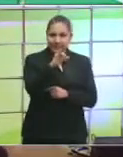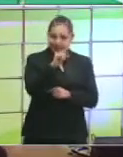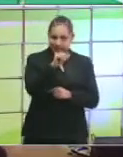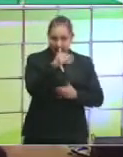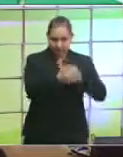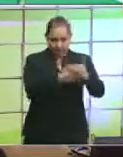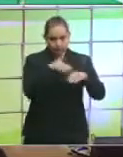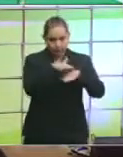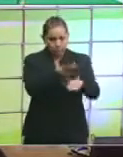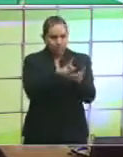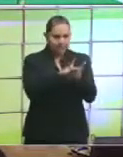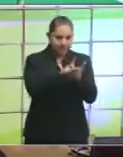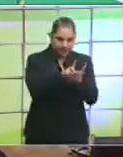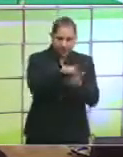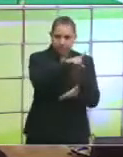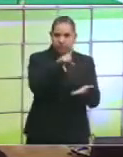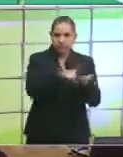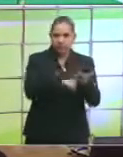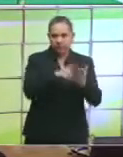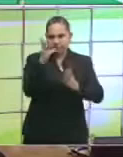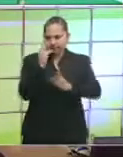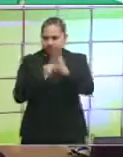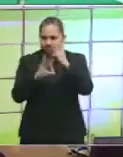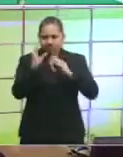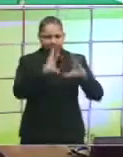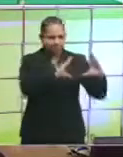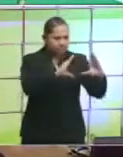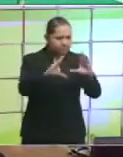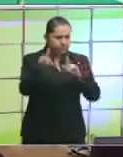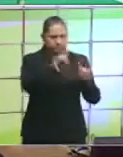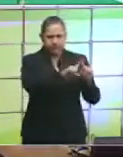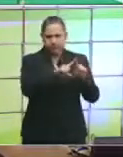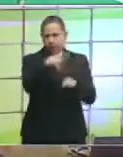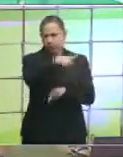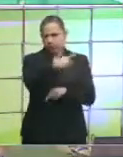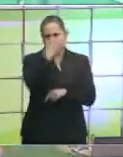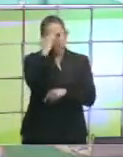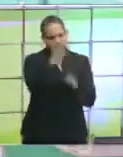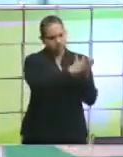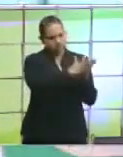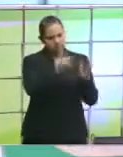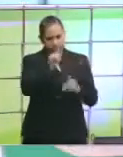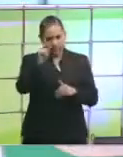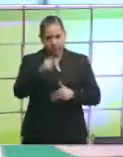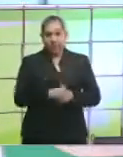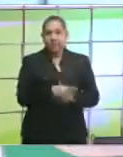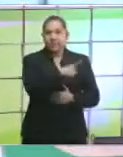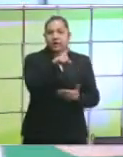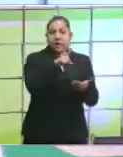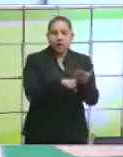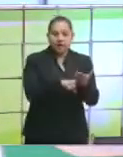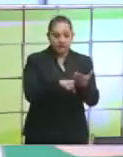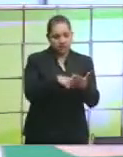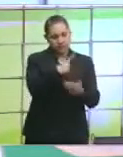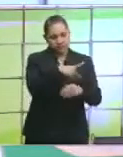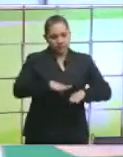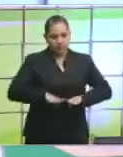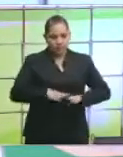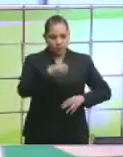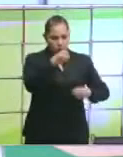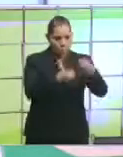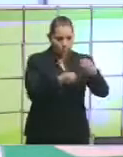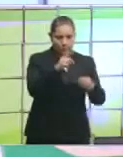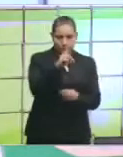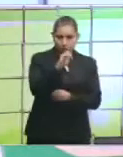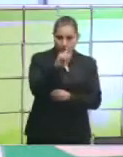en todo momento de su vida profesional su calidad como juez constitucional doctor lo sitúa en la